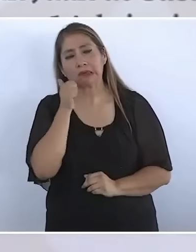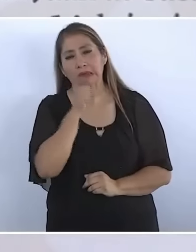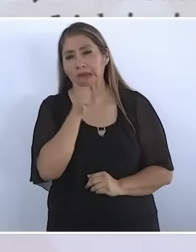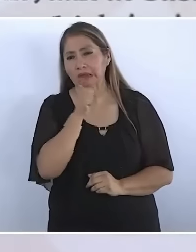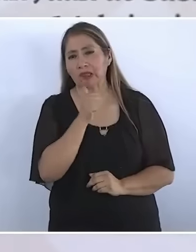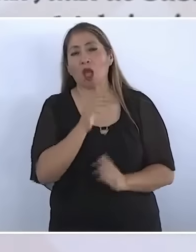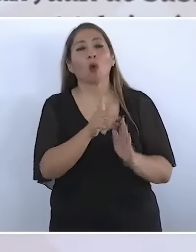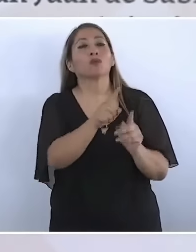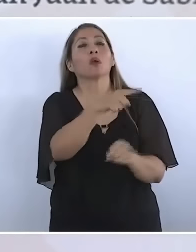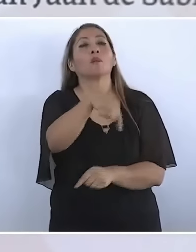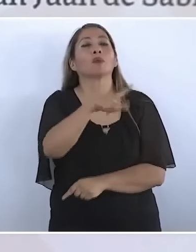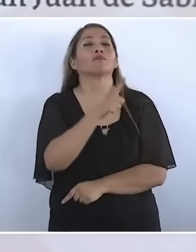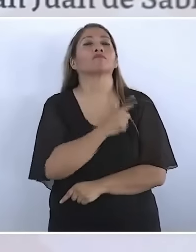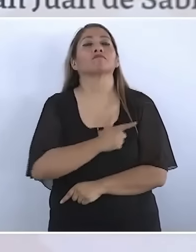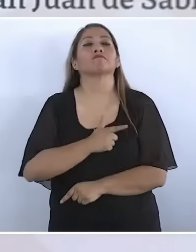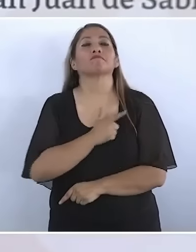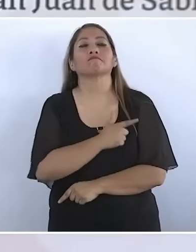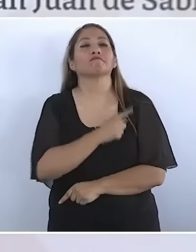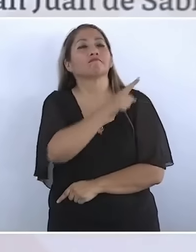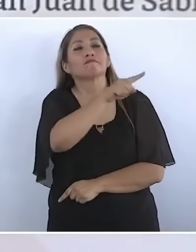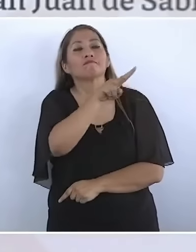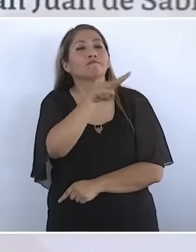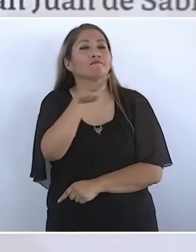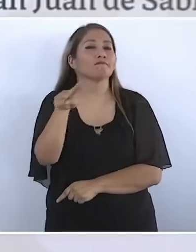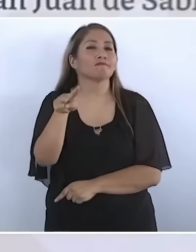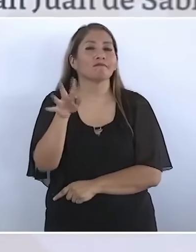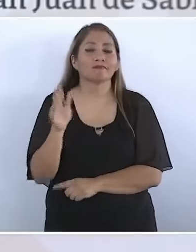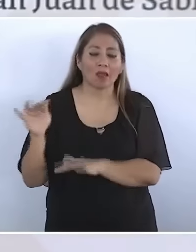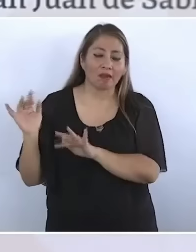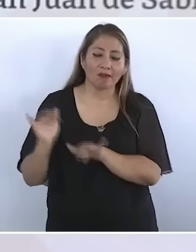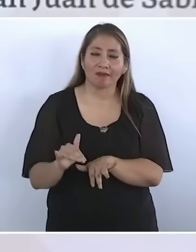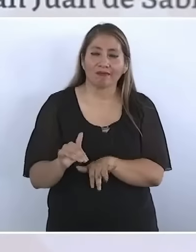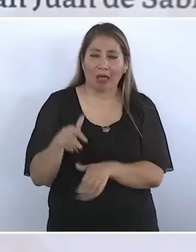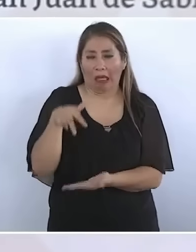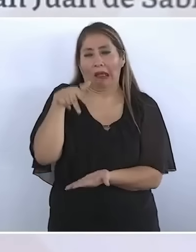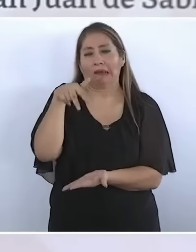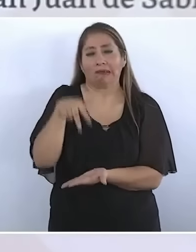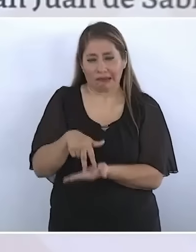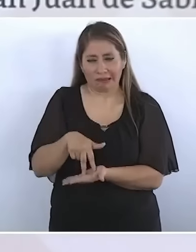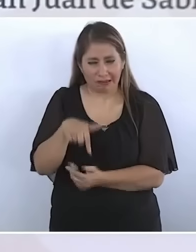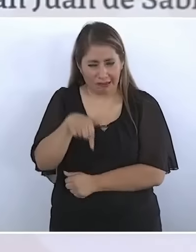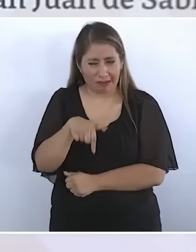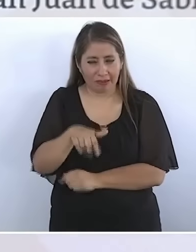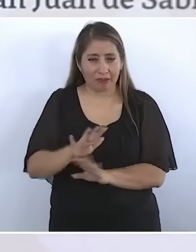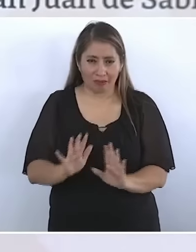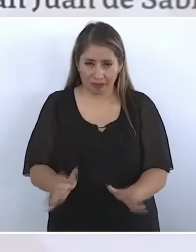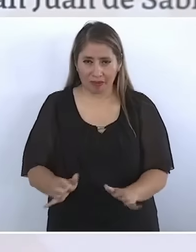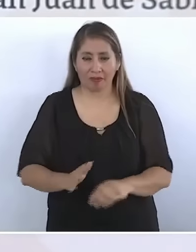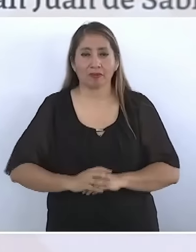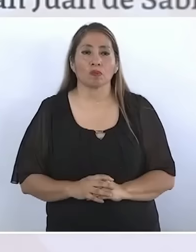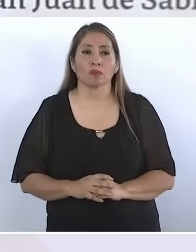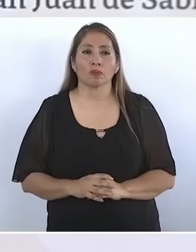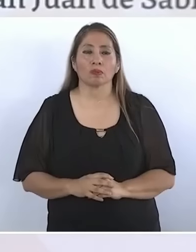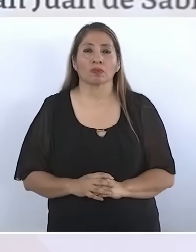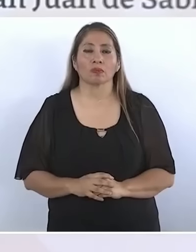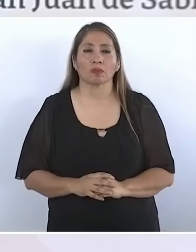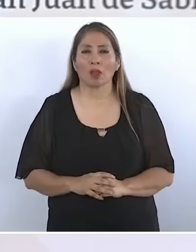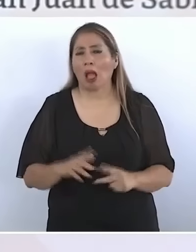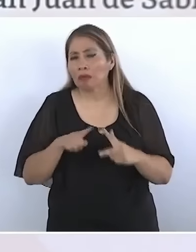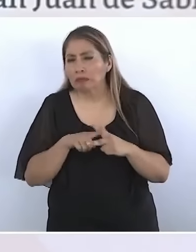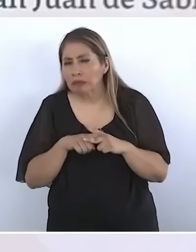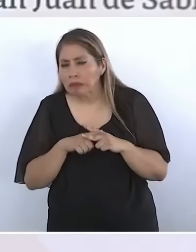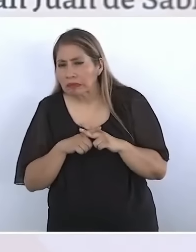Entonces me da mucho gusto estar también aquí, ahora que ya se